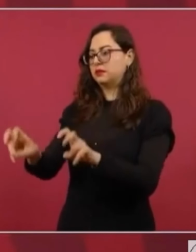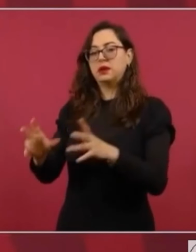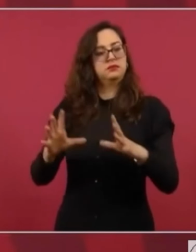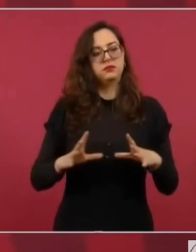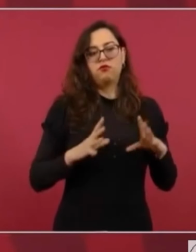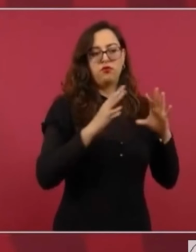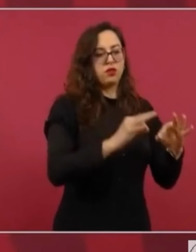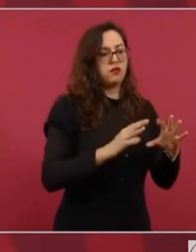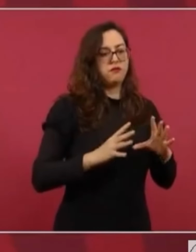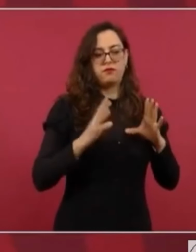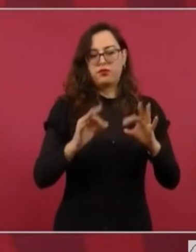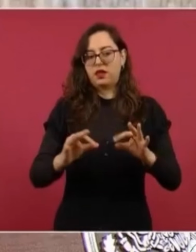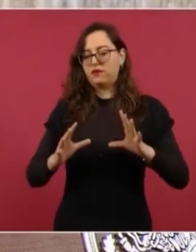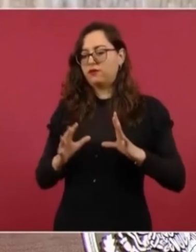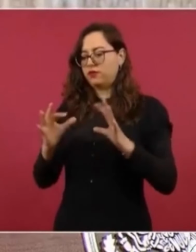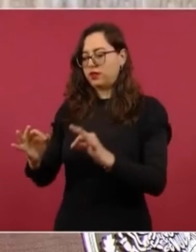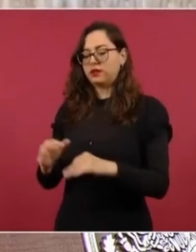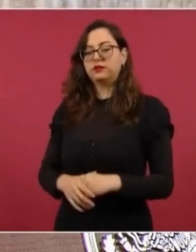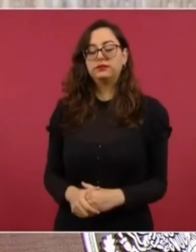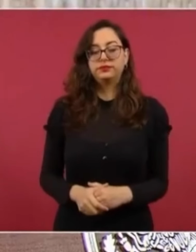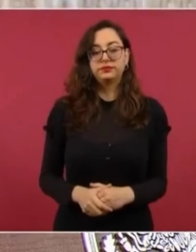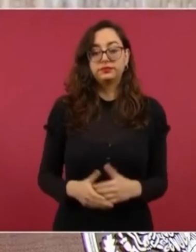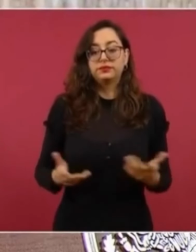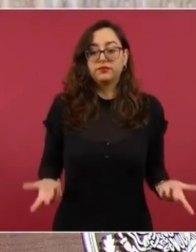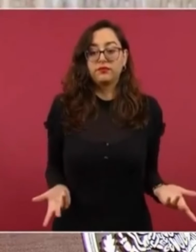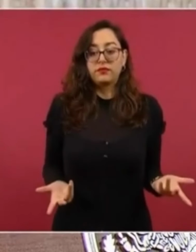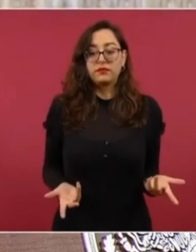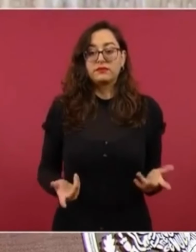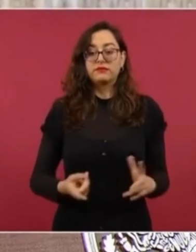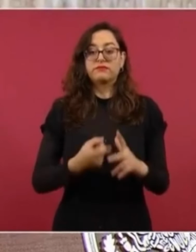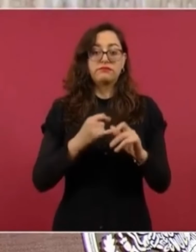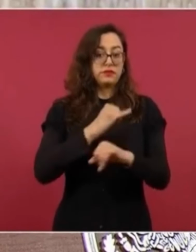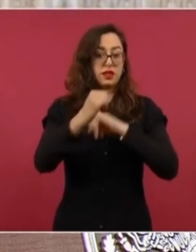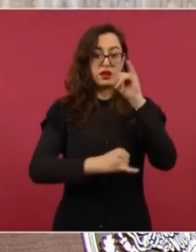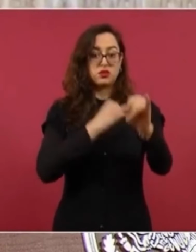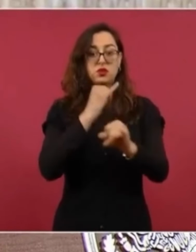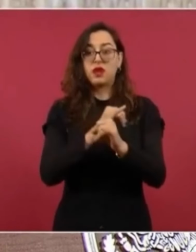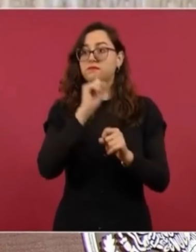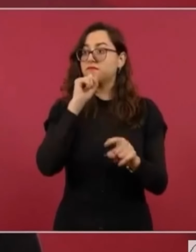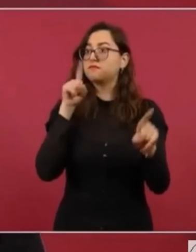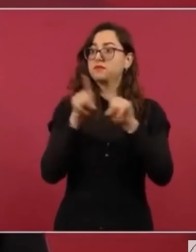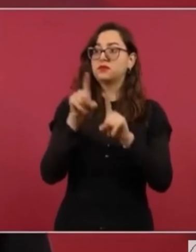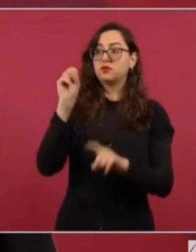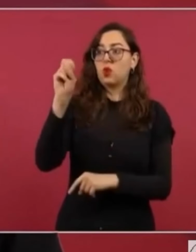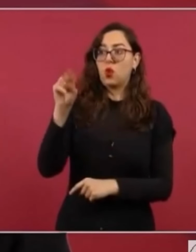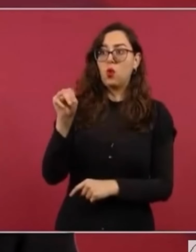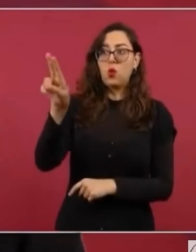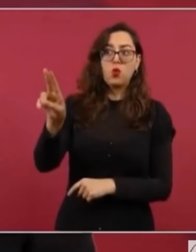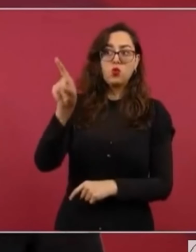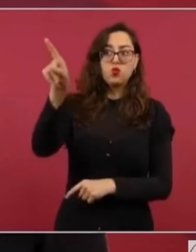empezando por la actitud de la ONU, que tiene